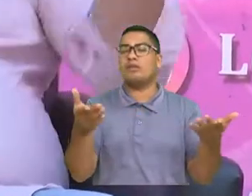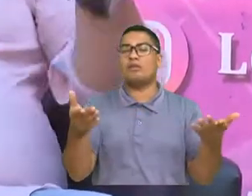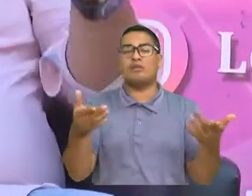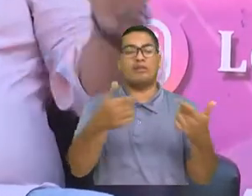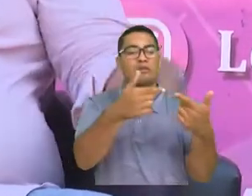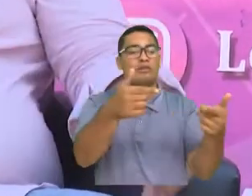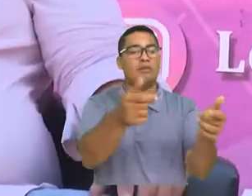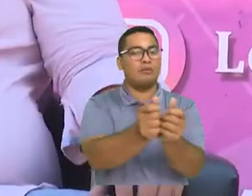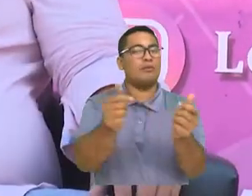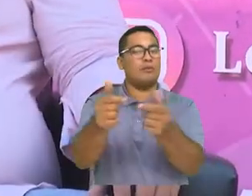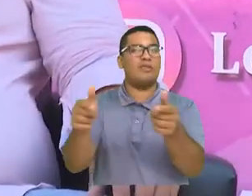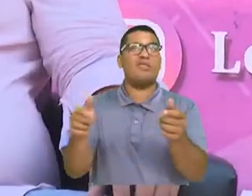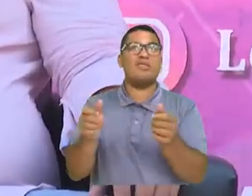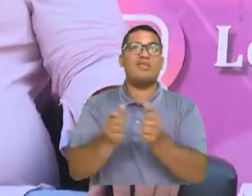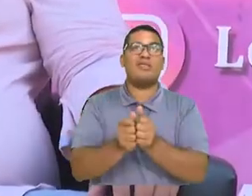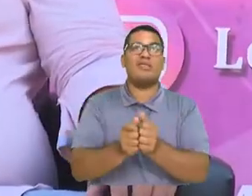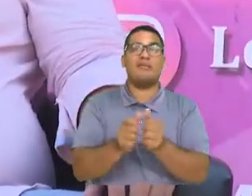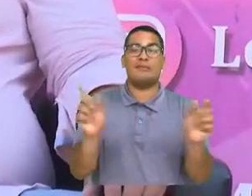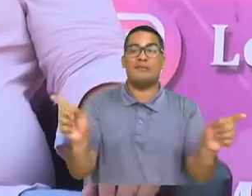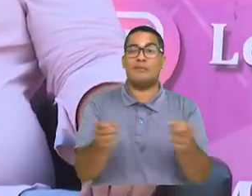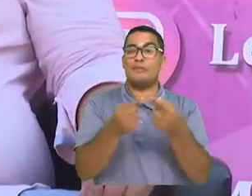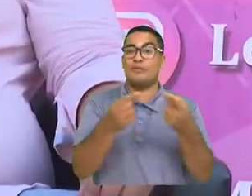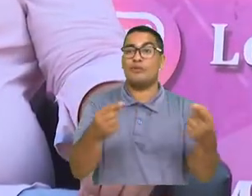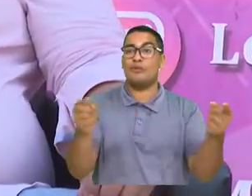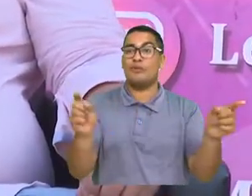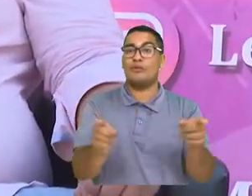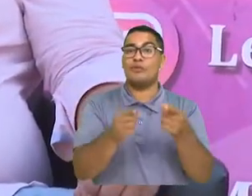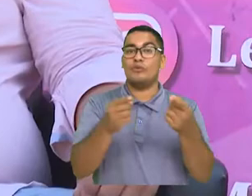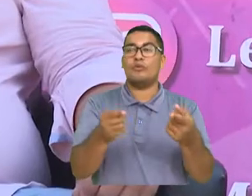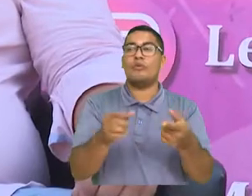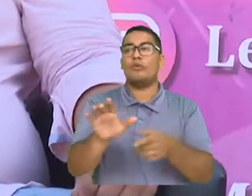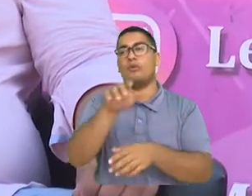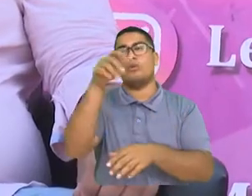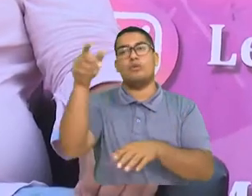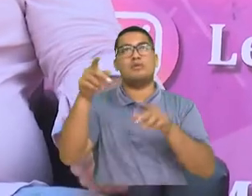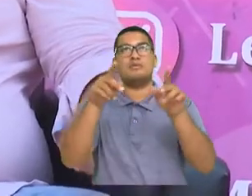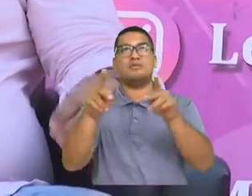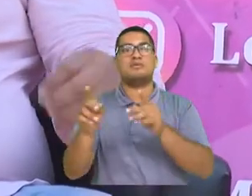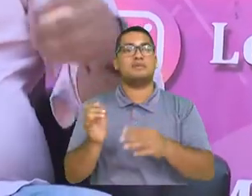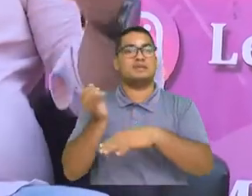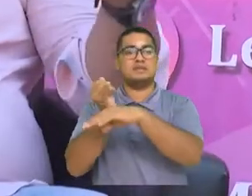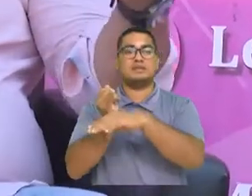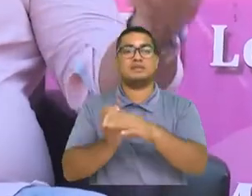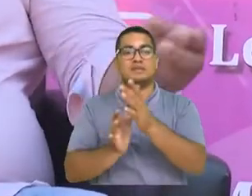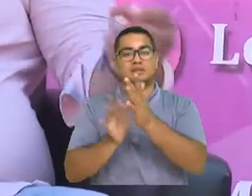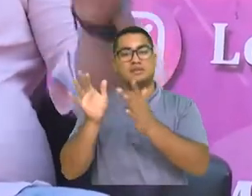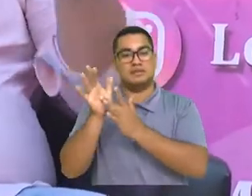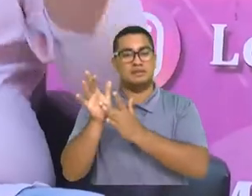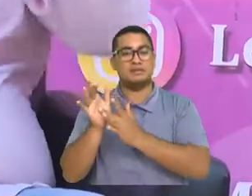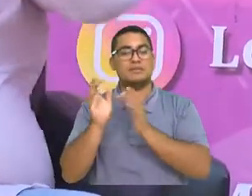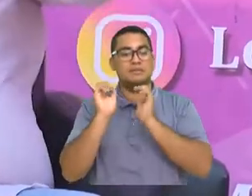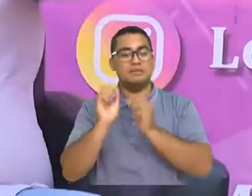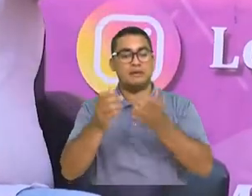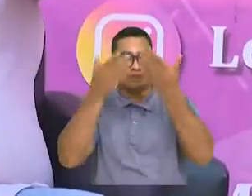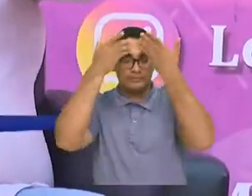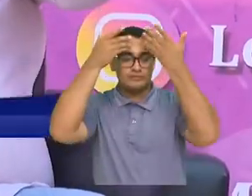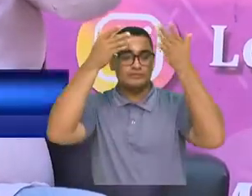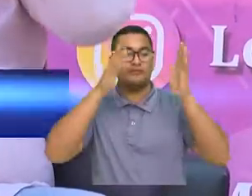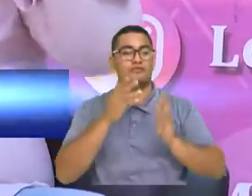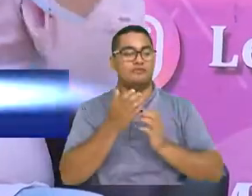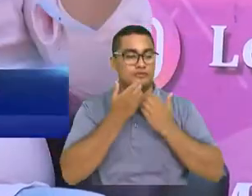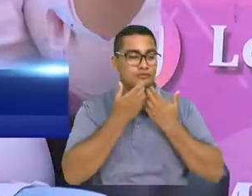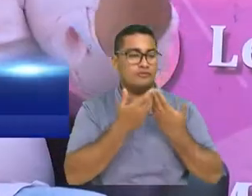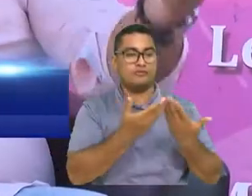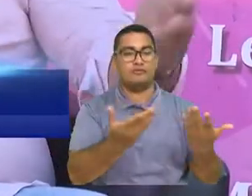musicales o de los talleres musicales es de compartir con los músicos de las iglesias cristianas y brindar el conocimiento que tienen estos